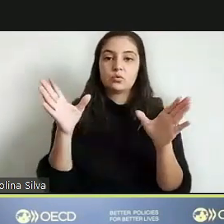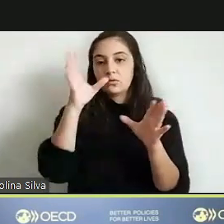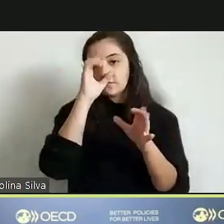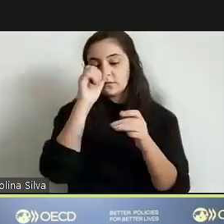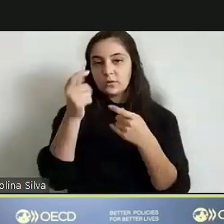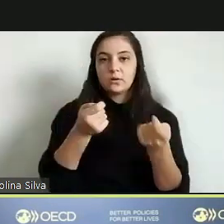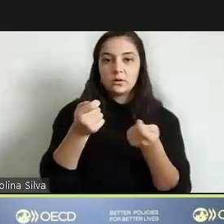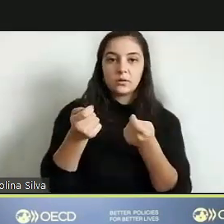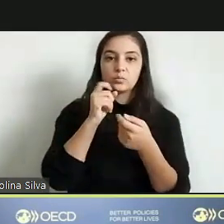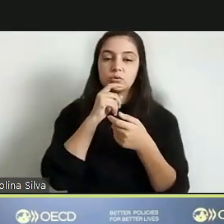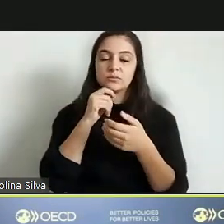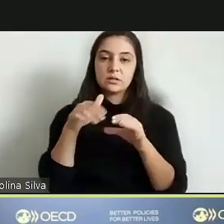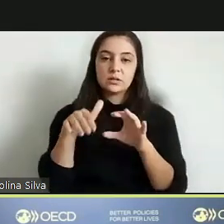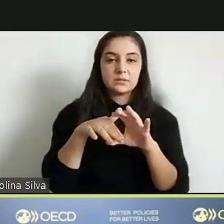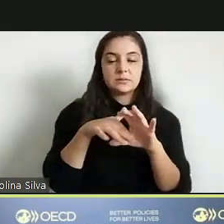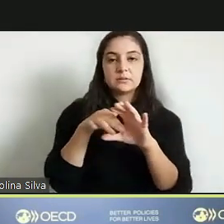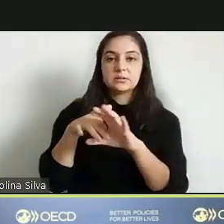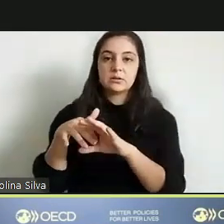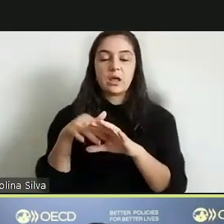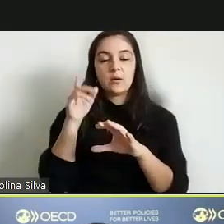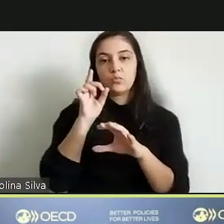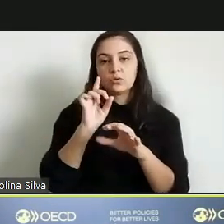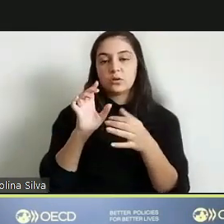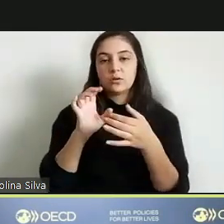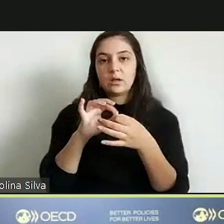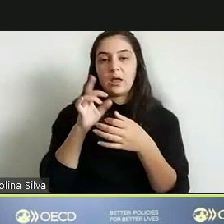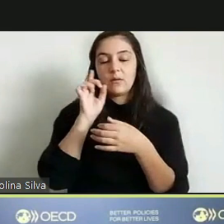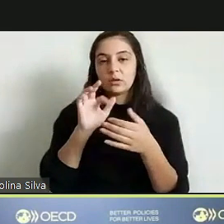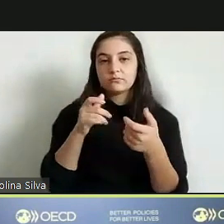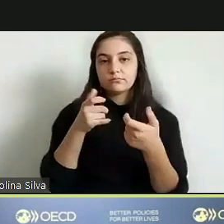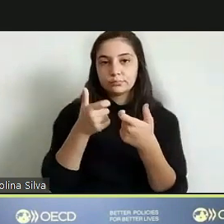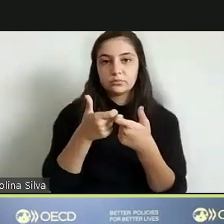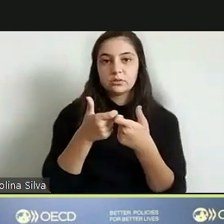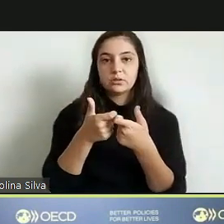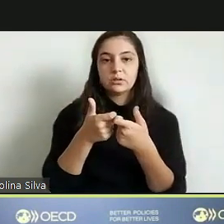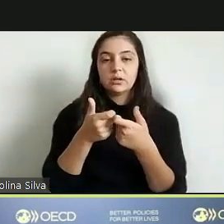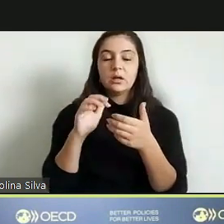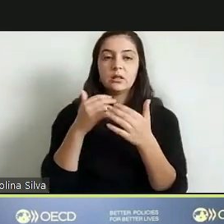de participación es relevante, importa. Y acá lo que les estoy